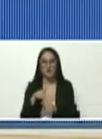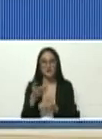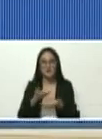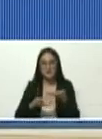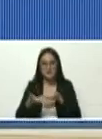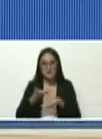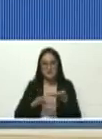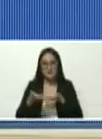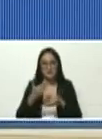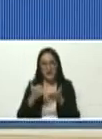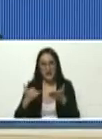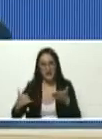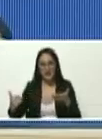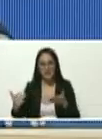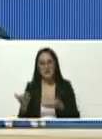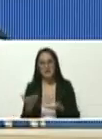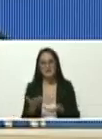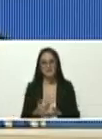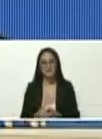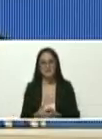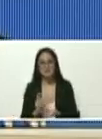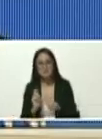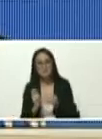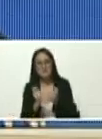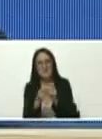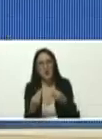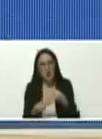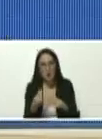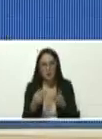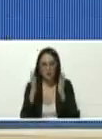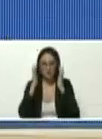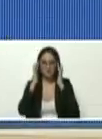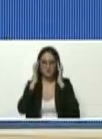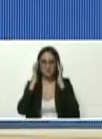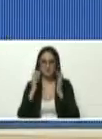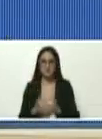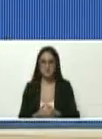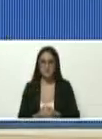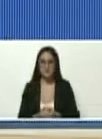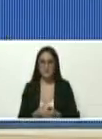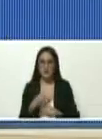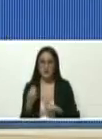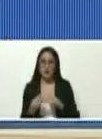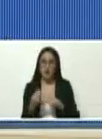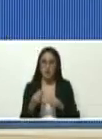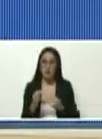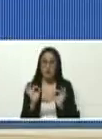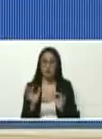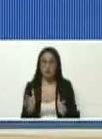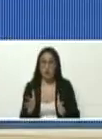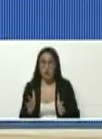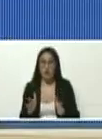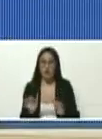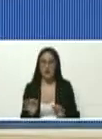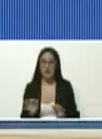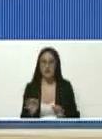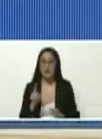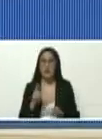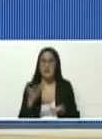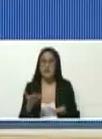energética. Tiene que ver con la transición energética y cómo esta transición va a llegar y cómo se va a alcanzar. Importante esa